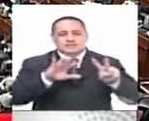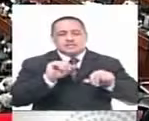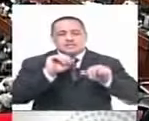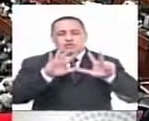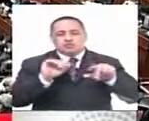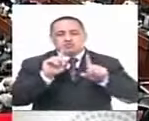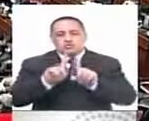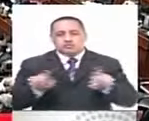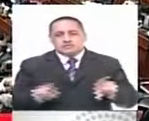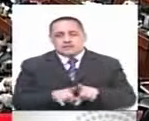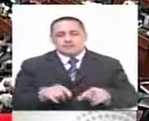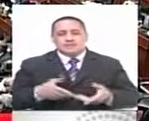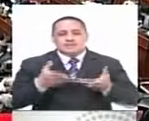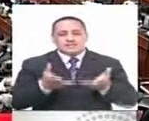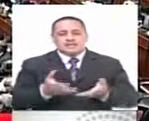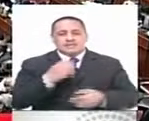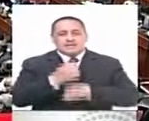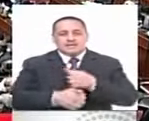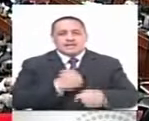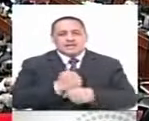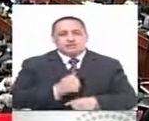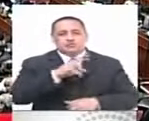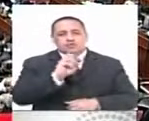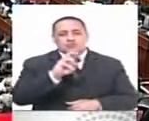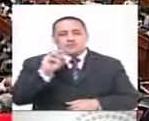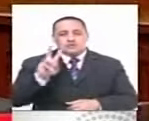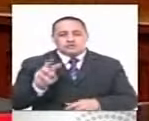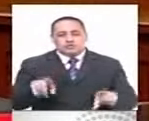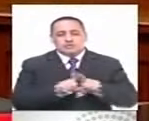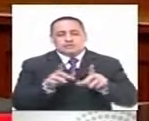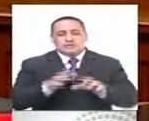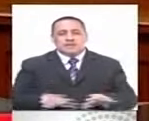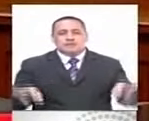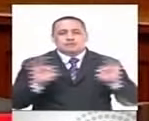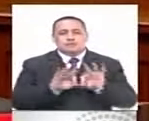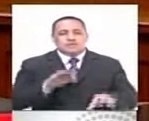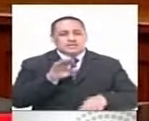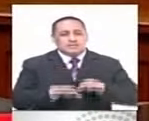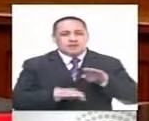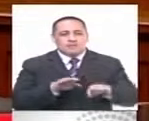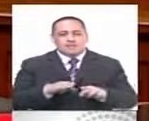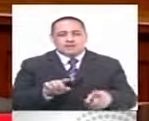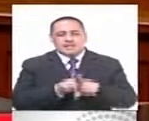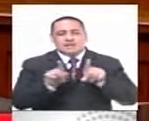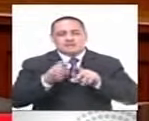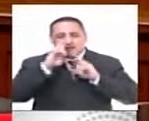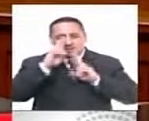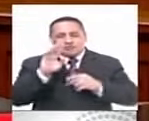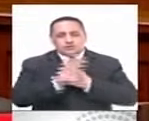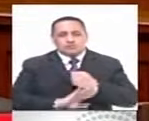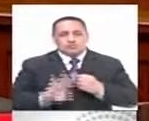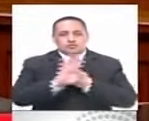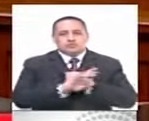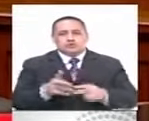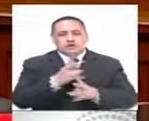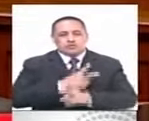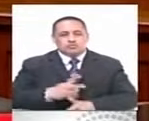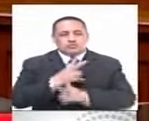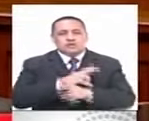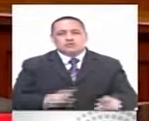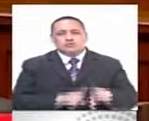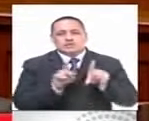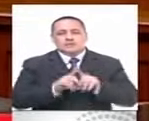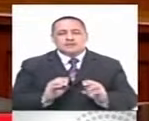27.811, dada en el 2002, la importancia de promover el respeto y la protección, la preservación,